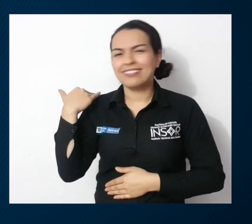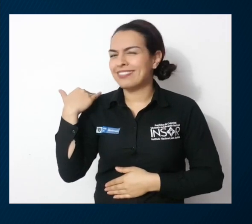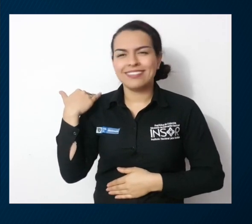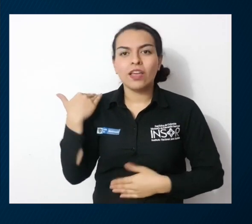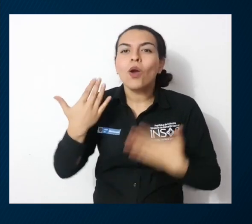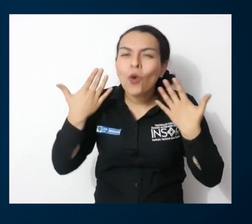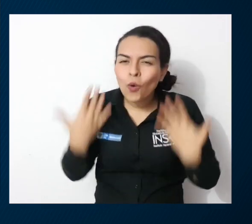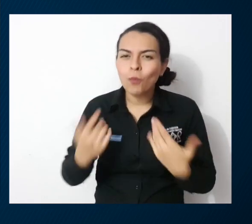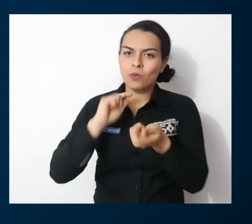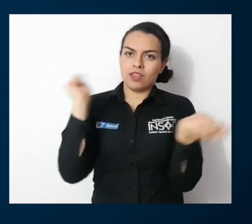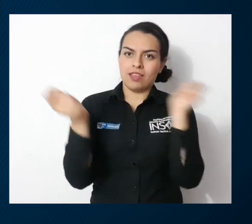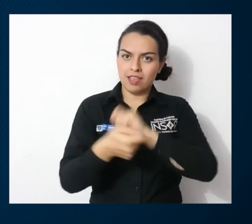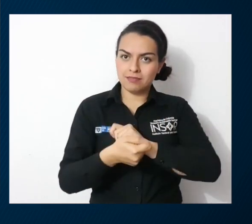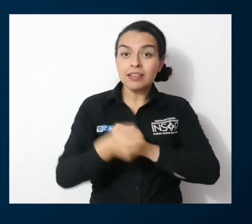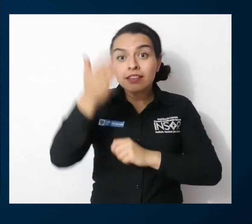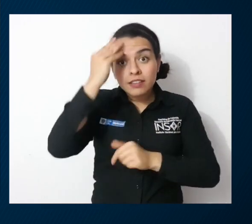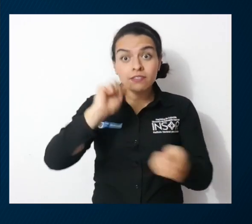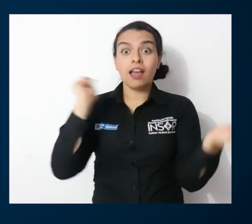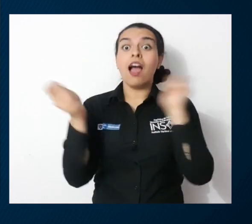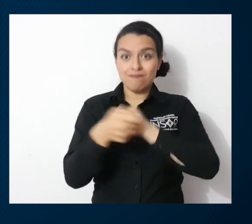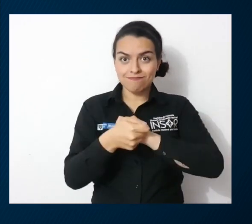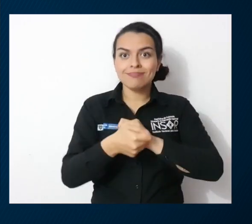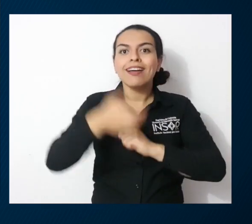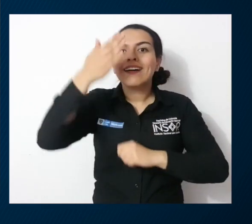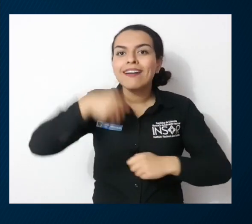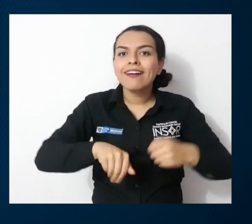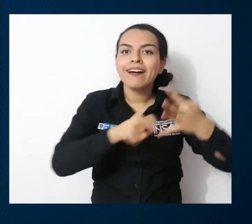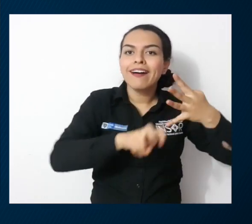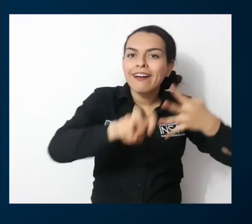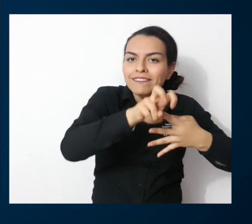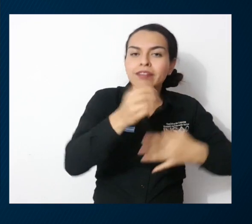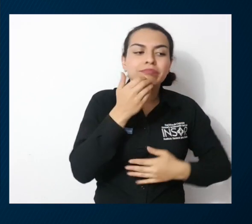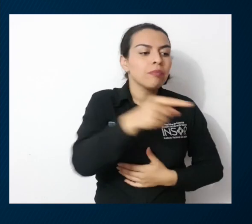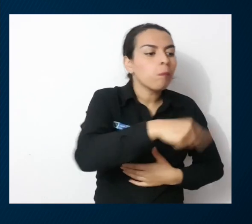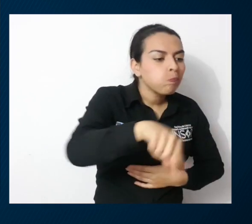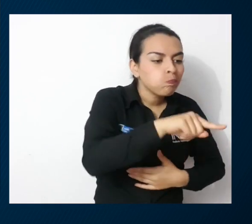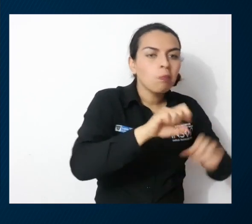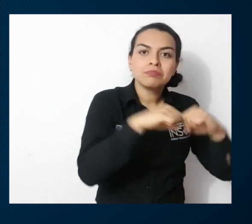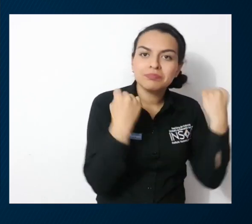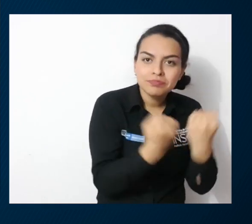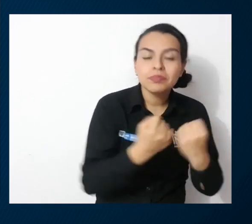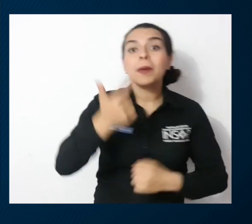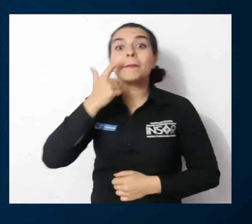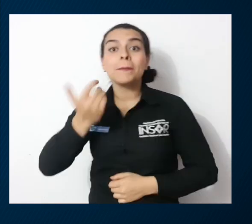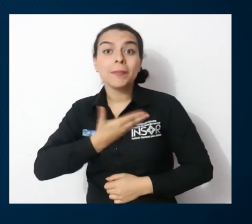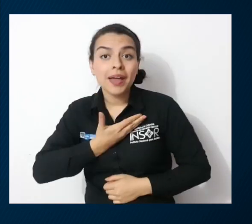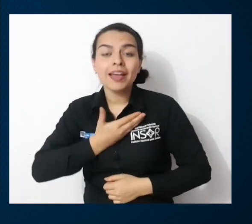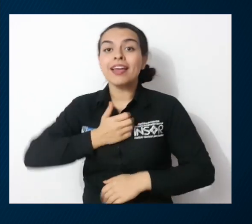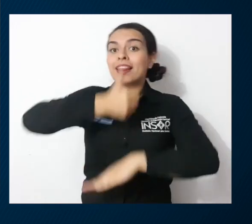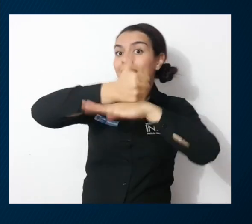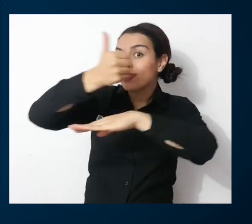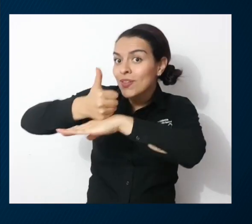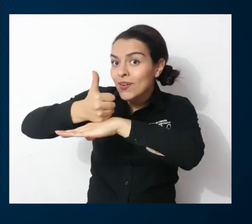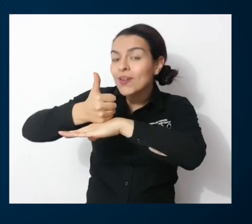cómo poder transformar. Y esas transformaciones suceden en todos los niveles, suceden en el salón de clase, entre pares, con el rector,